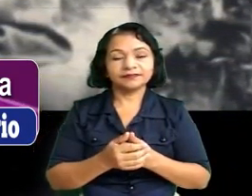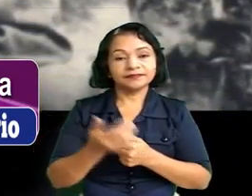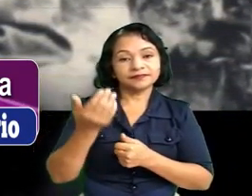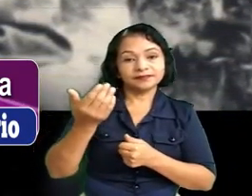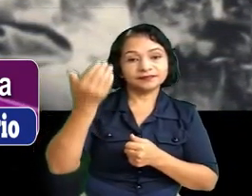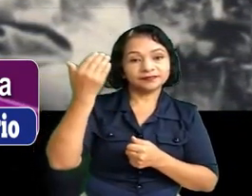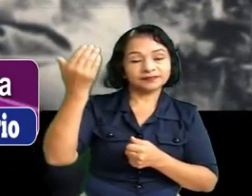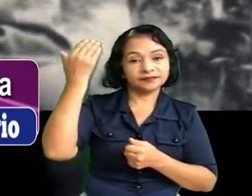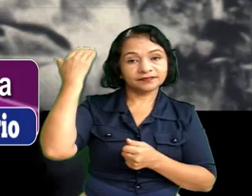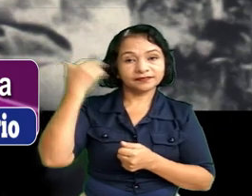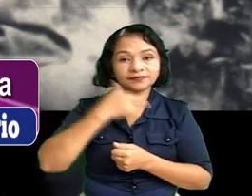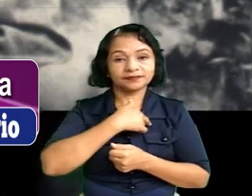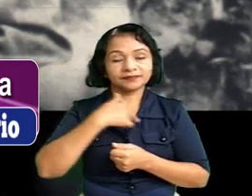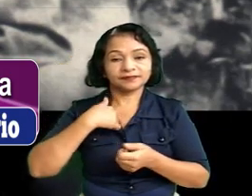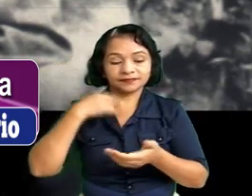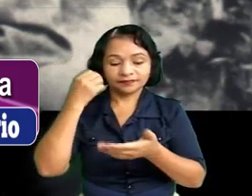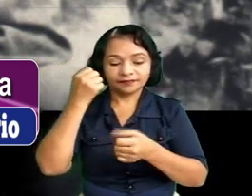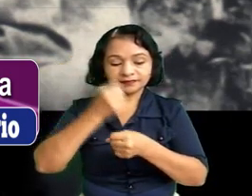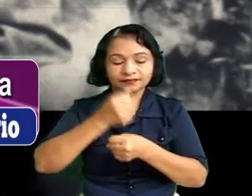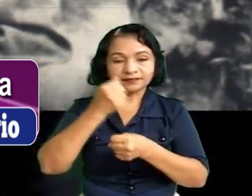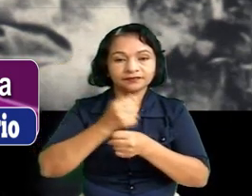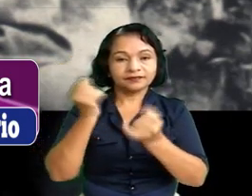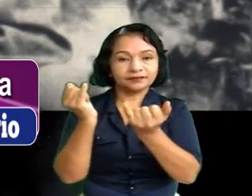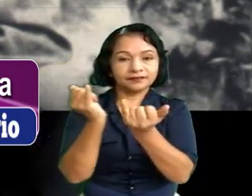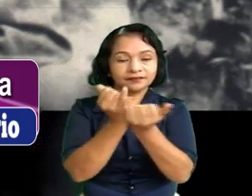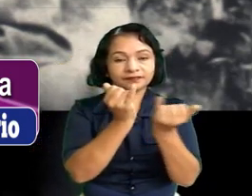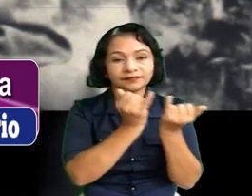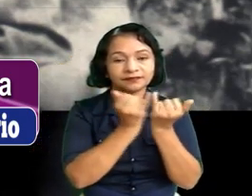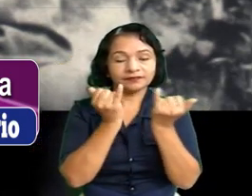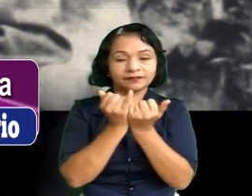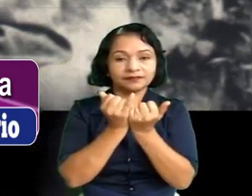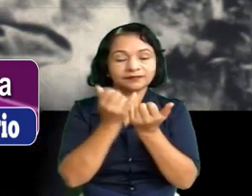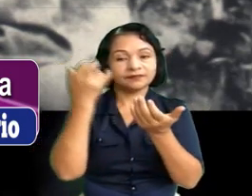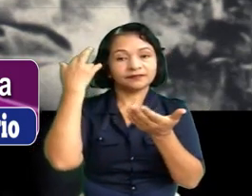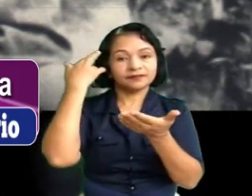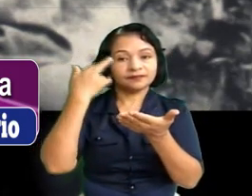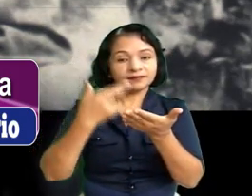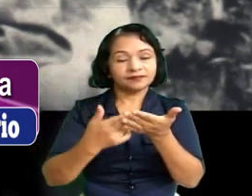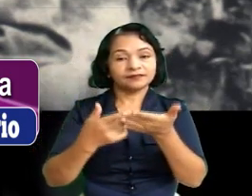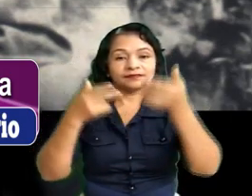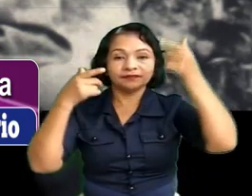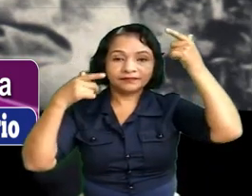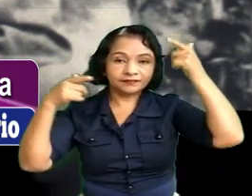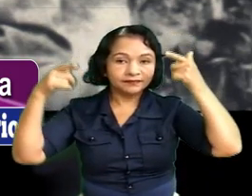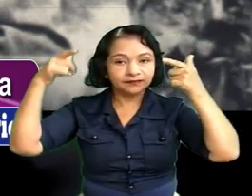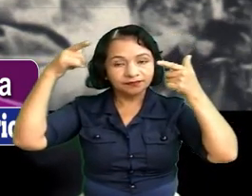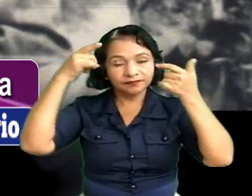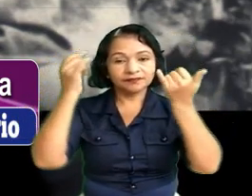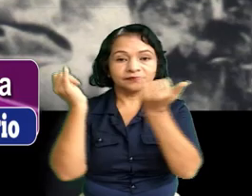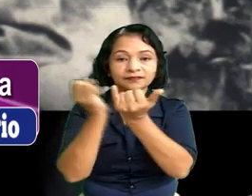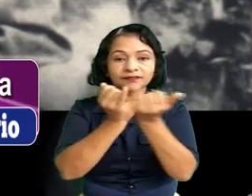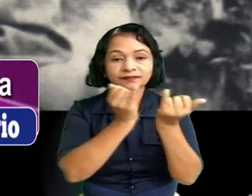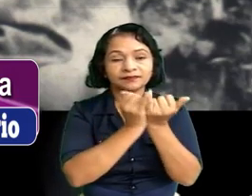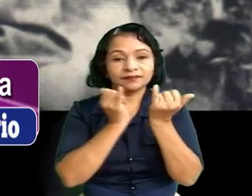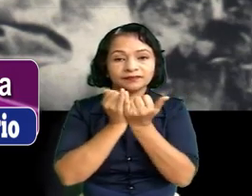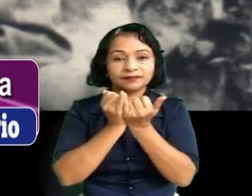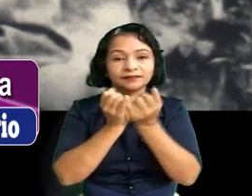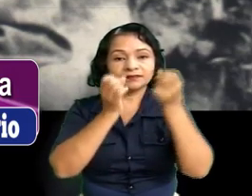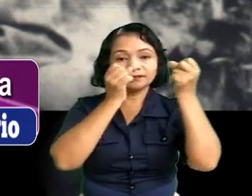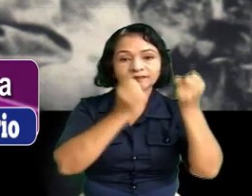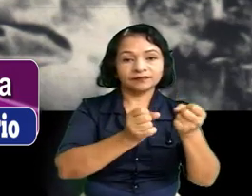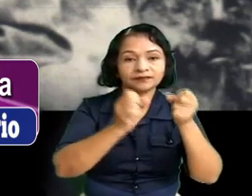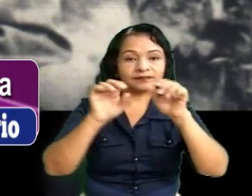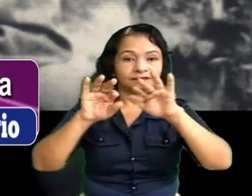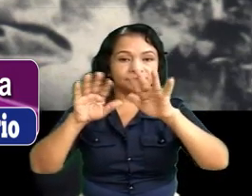histórico se trabajaba en la igualdad. O sea, ese es un legado también del general Sandino, la igualdad entre hombres y